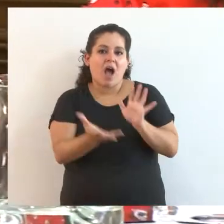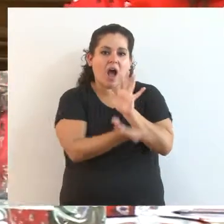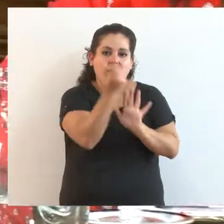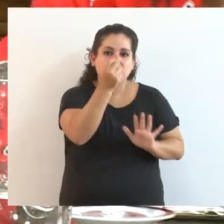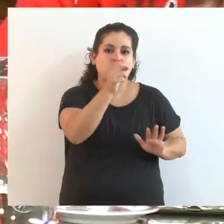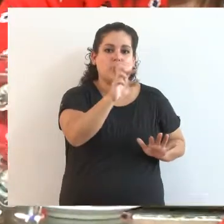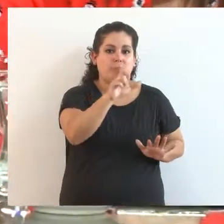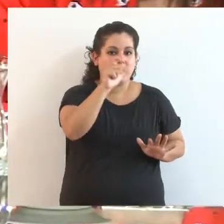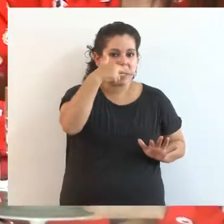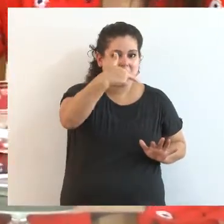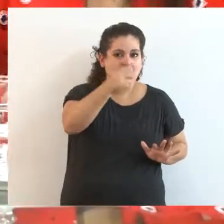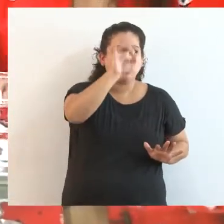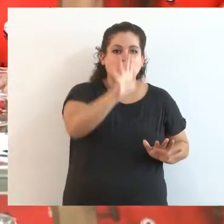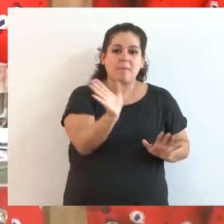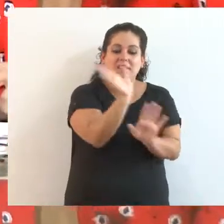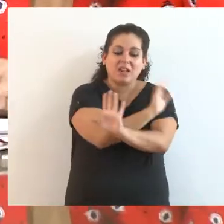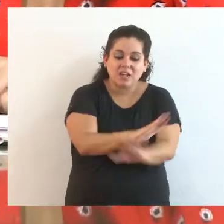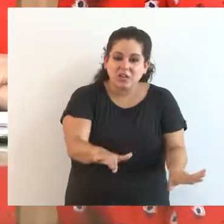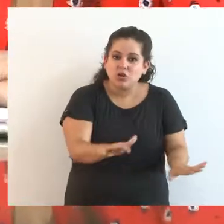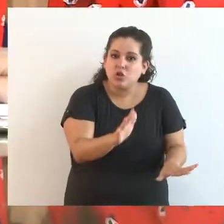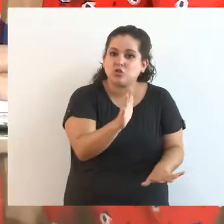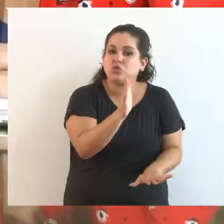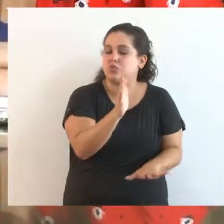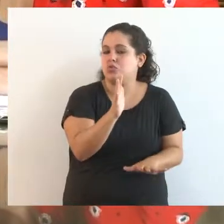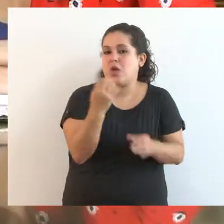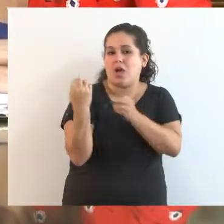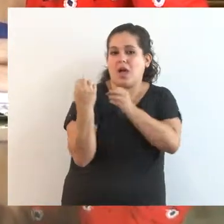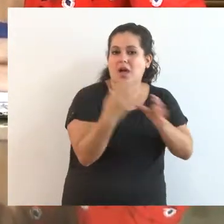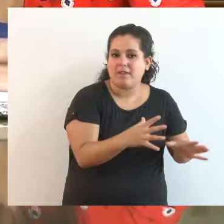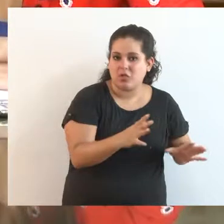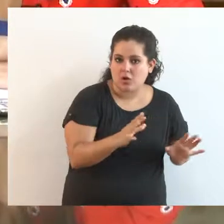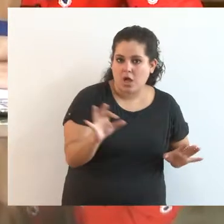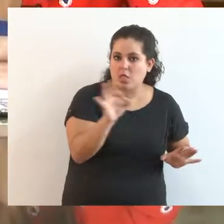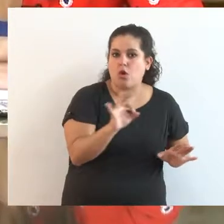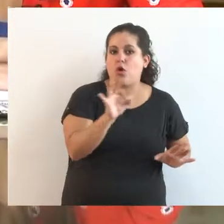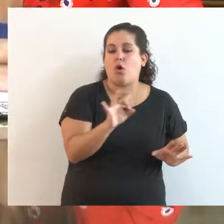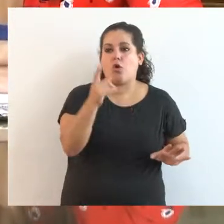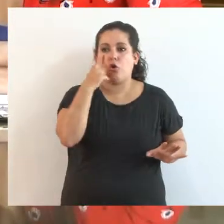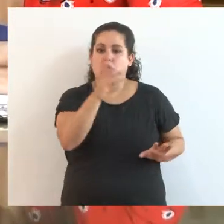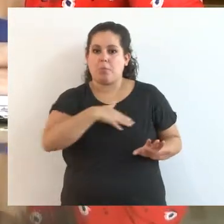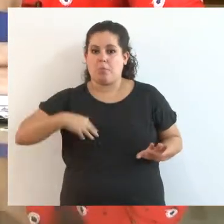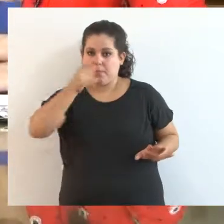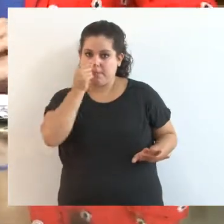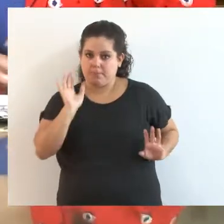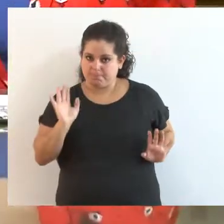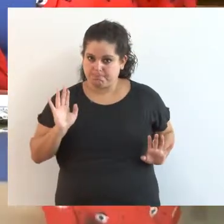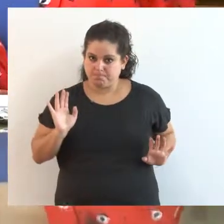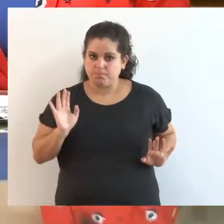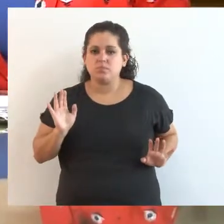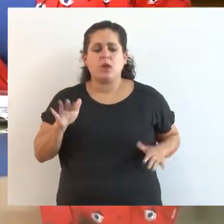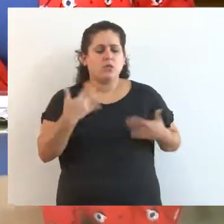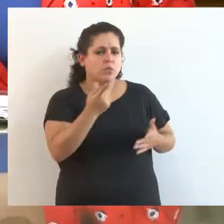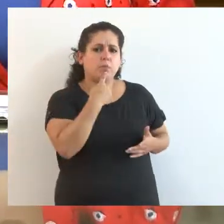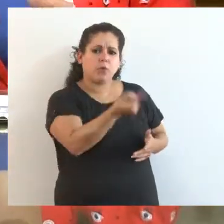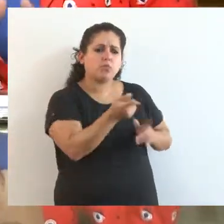limita la adopción plena en este nuevo proyecto solo a niños huérfanos y a niños que desconozcamos los ¿Y qué